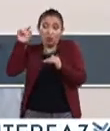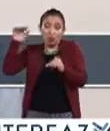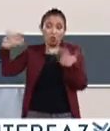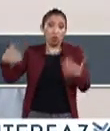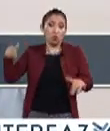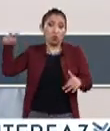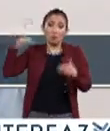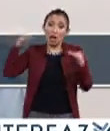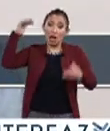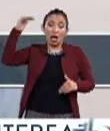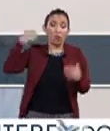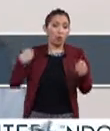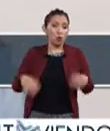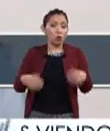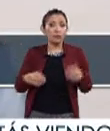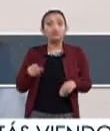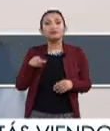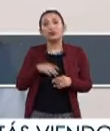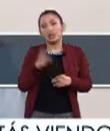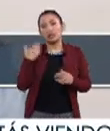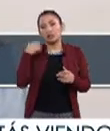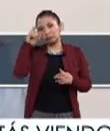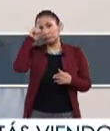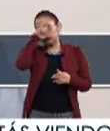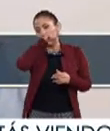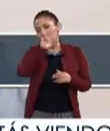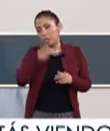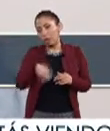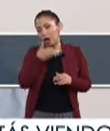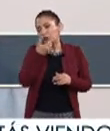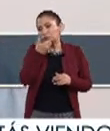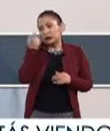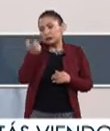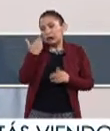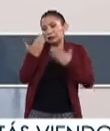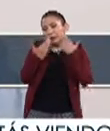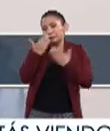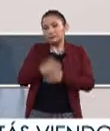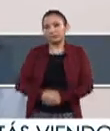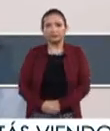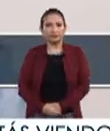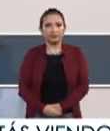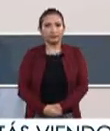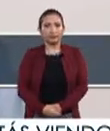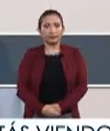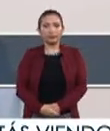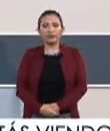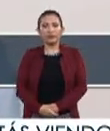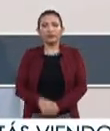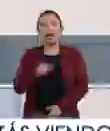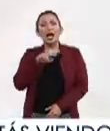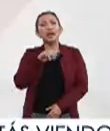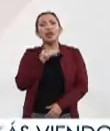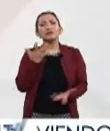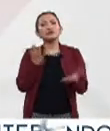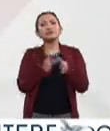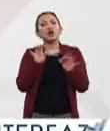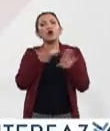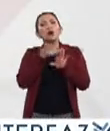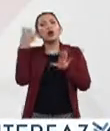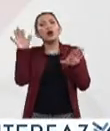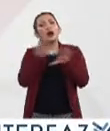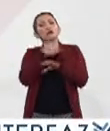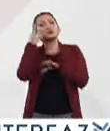académico subió bastante y sí me costó un poco adaptarme a esa parte académica. Alma María, cuéntanos cómo cambió